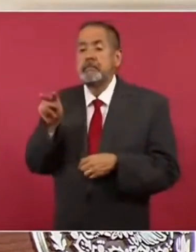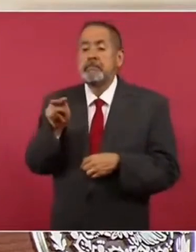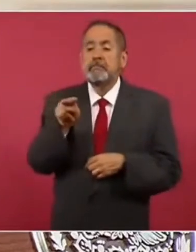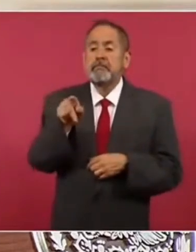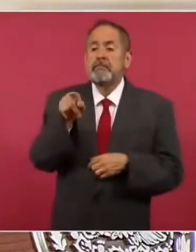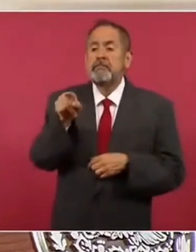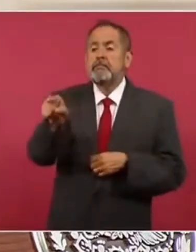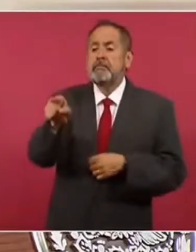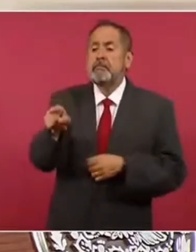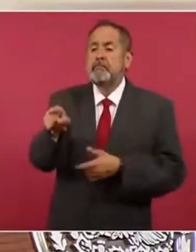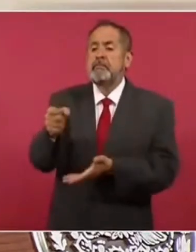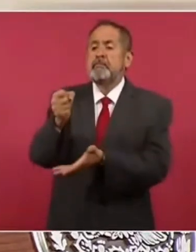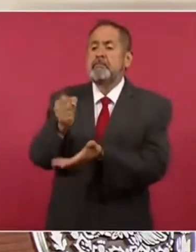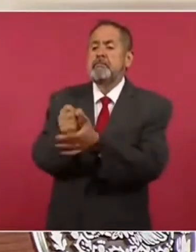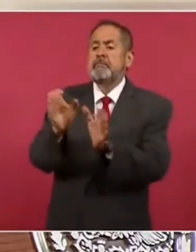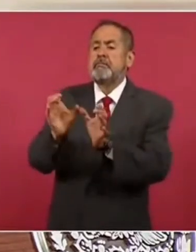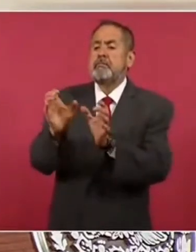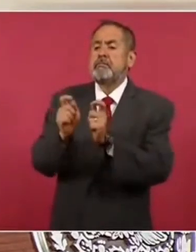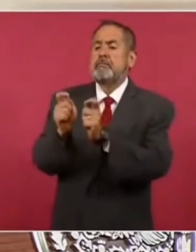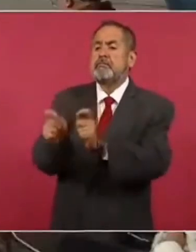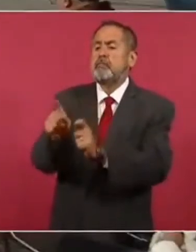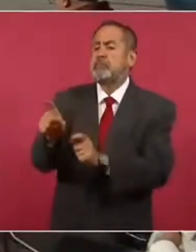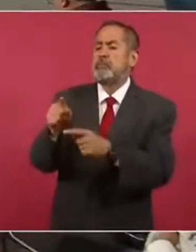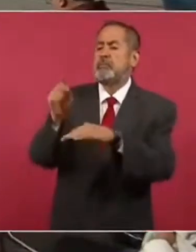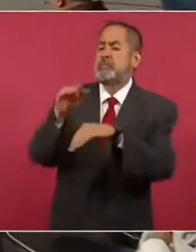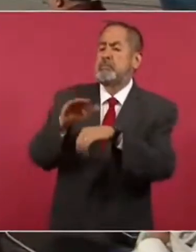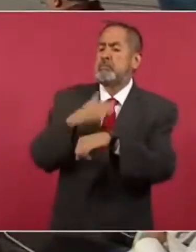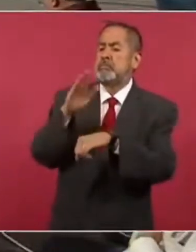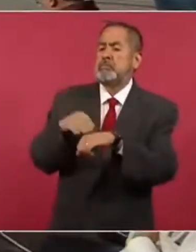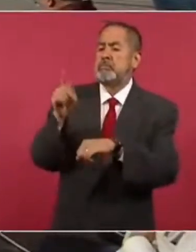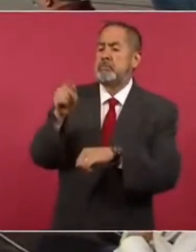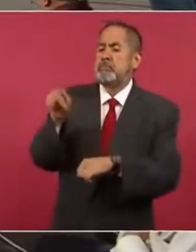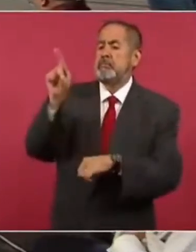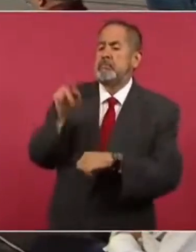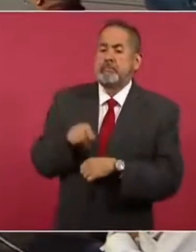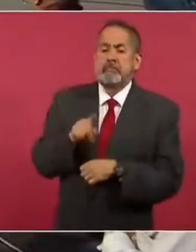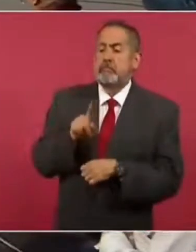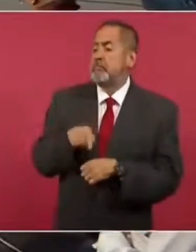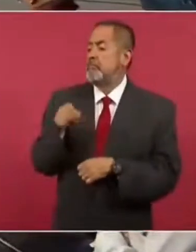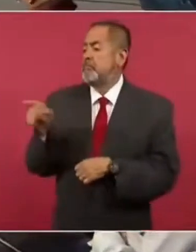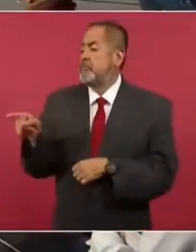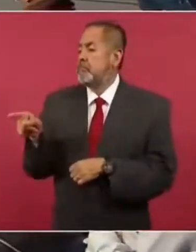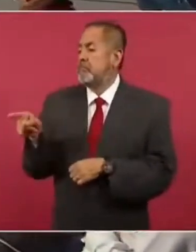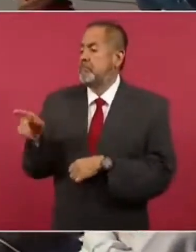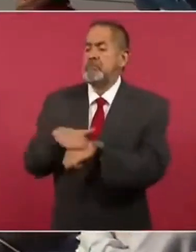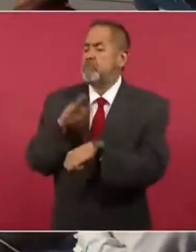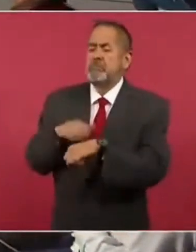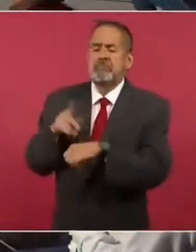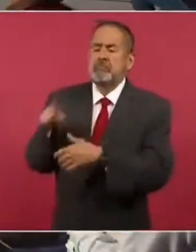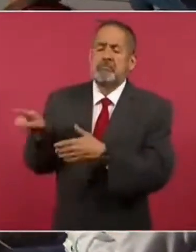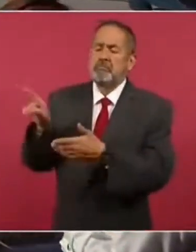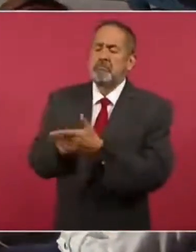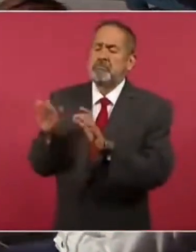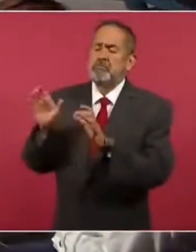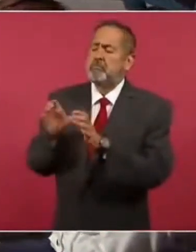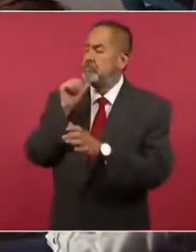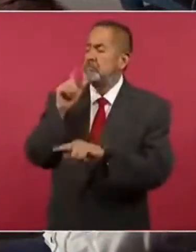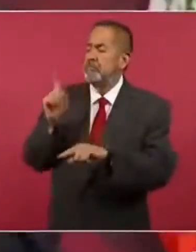de manera unilateral. Y ahí está Dolly Esteve,